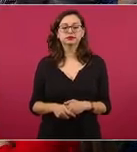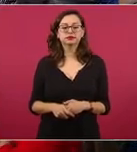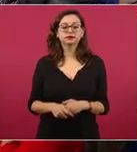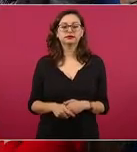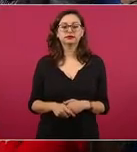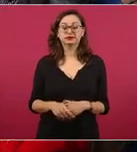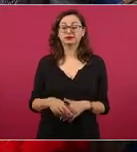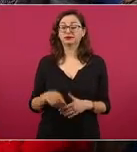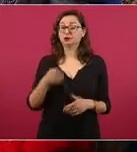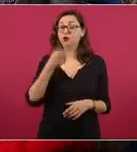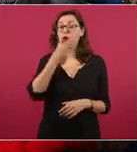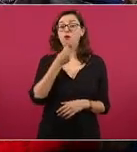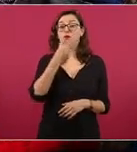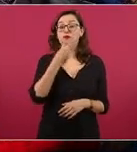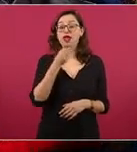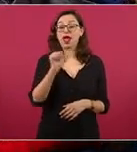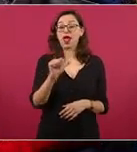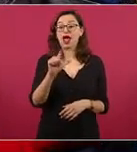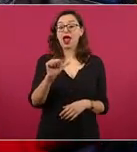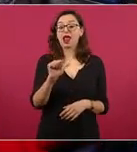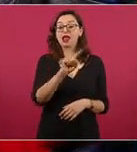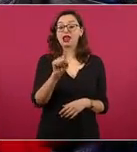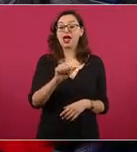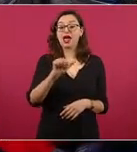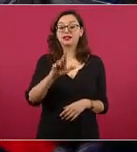Alarraqui a decir